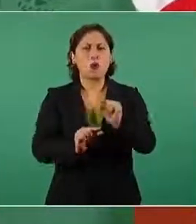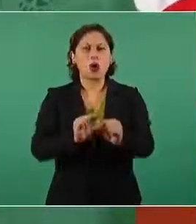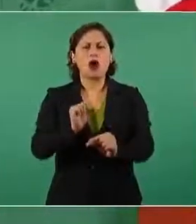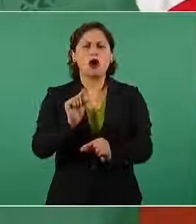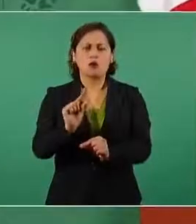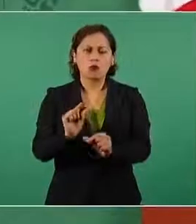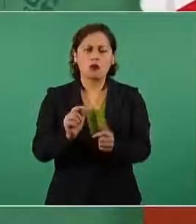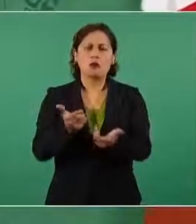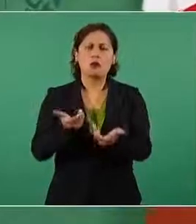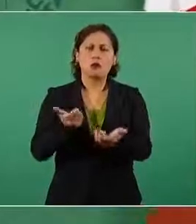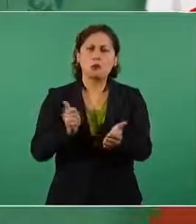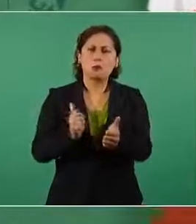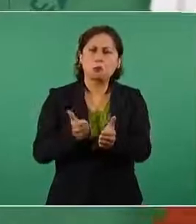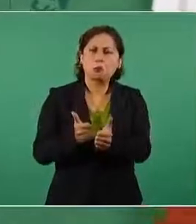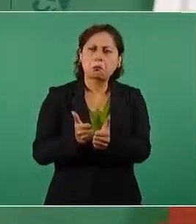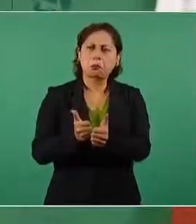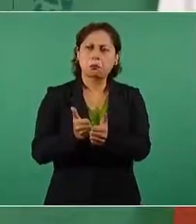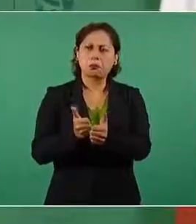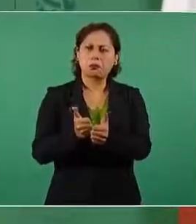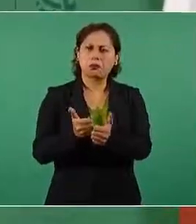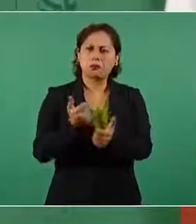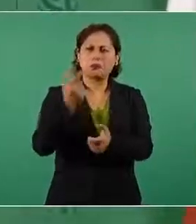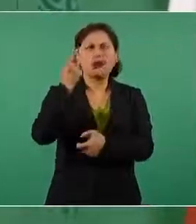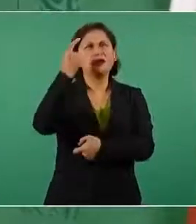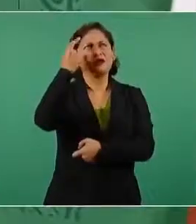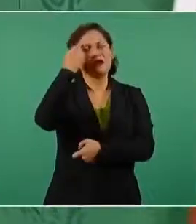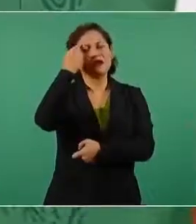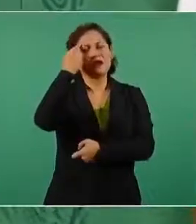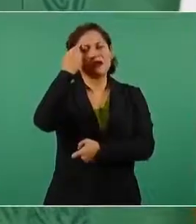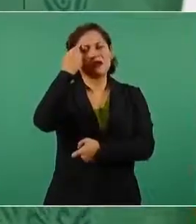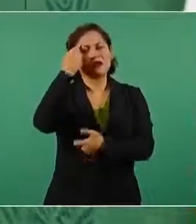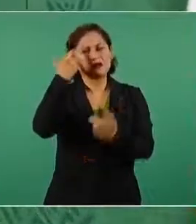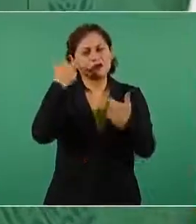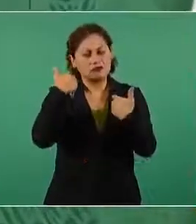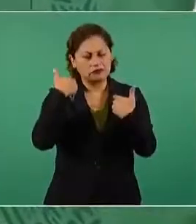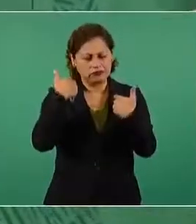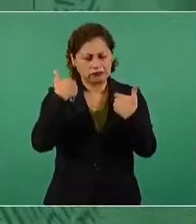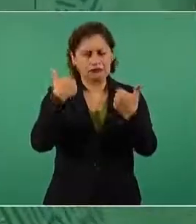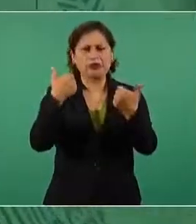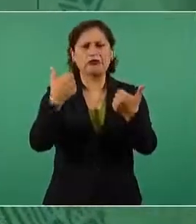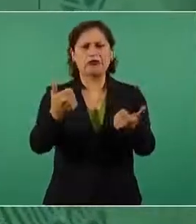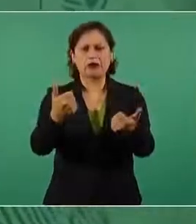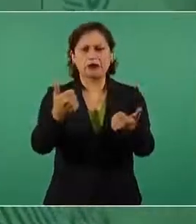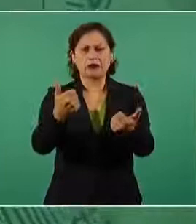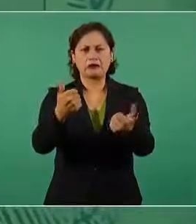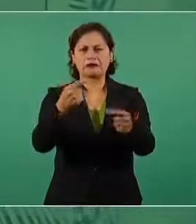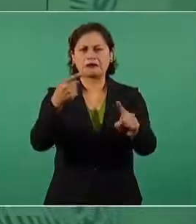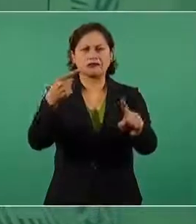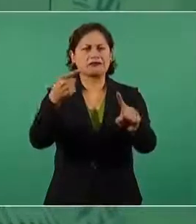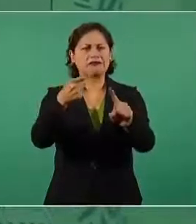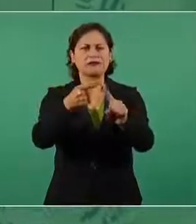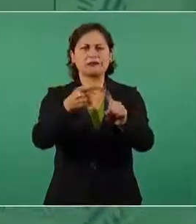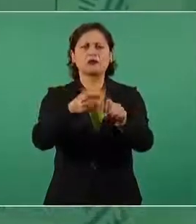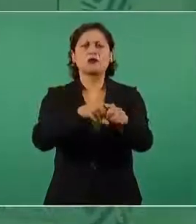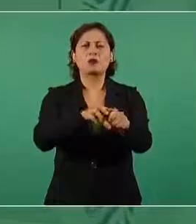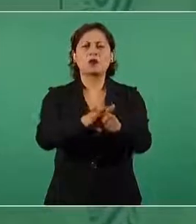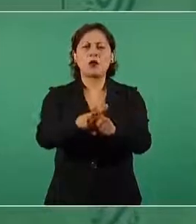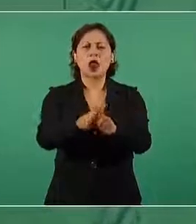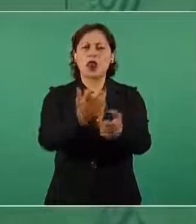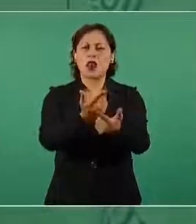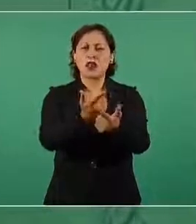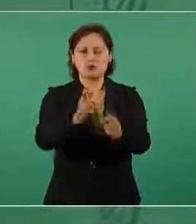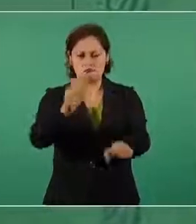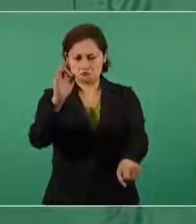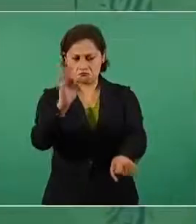tomando conciencia de que debemos de garantizar las libertades,